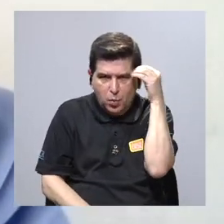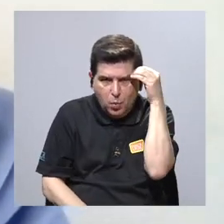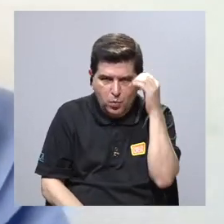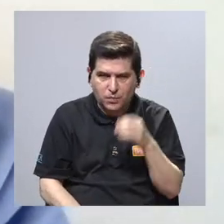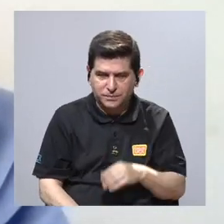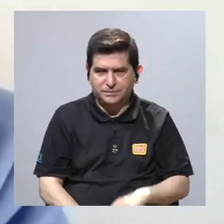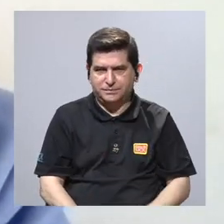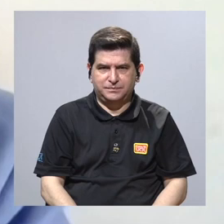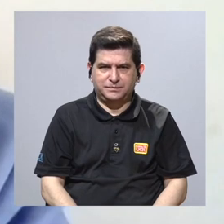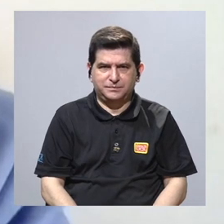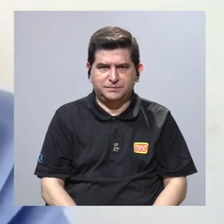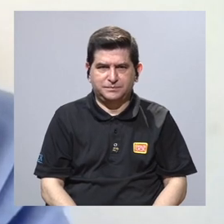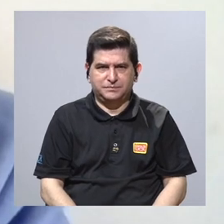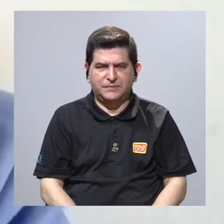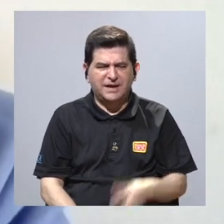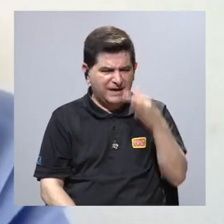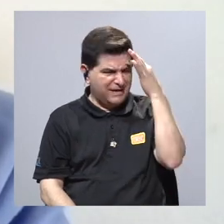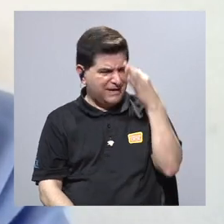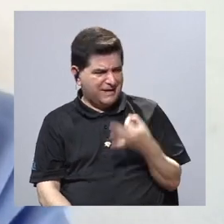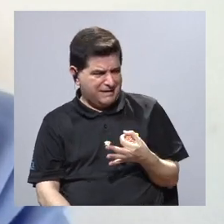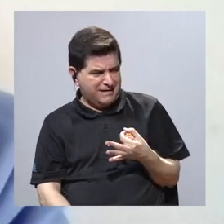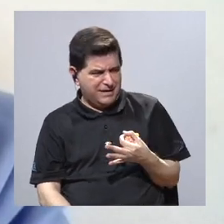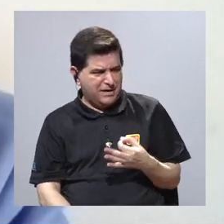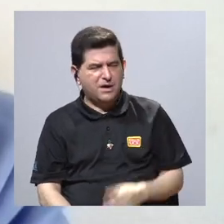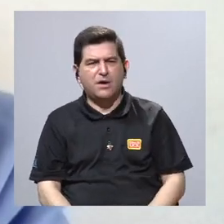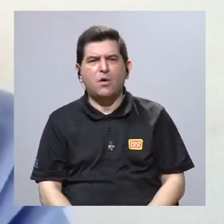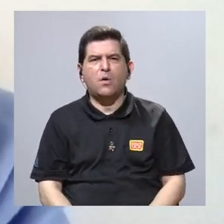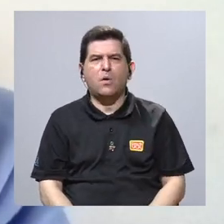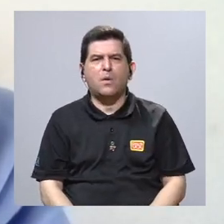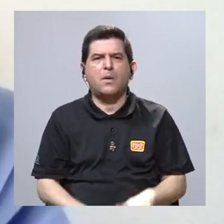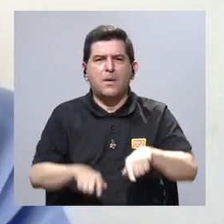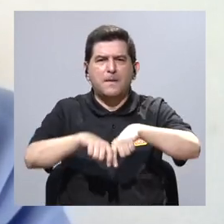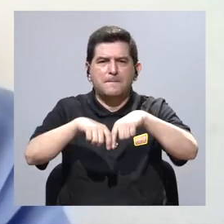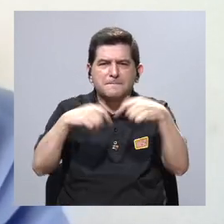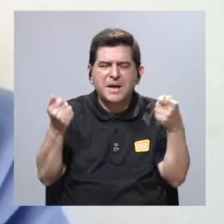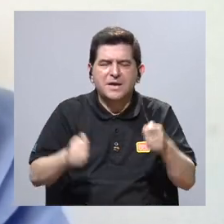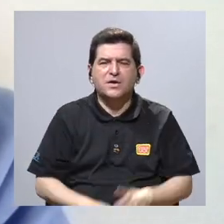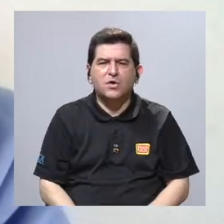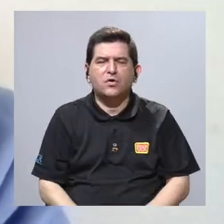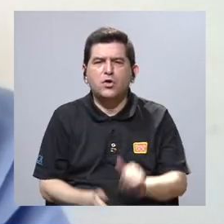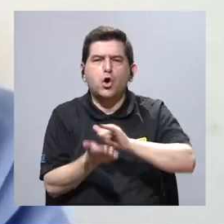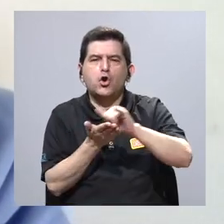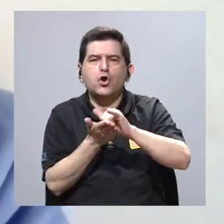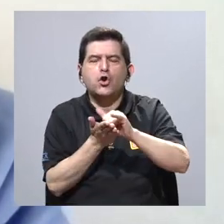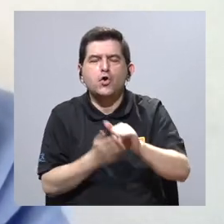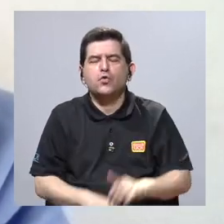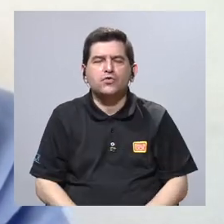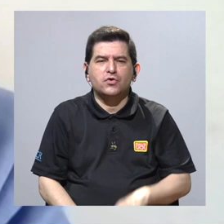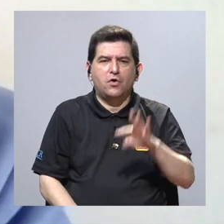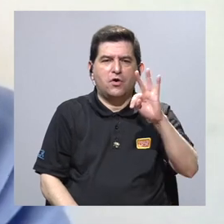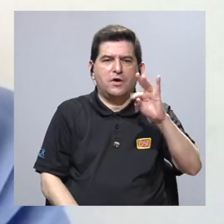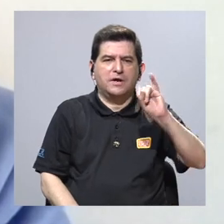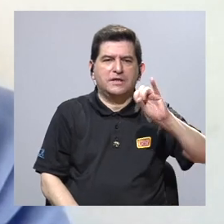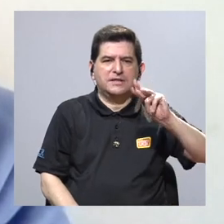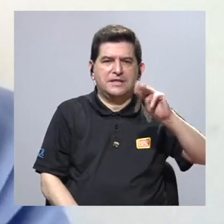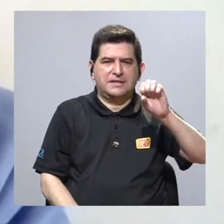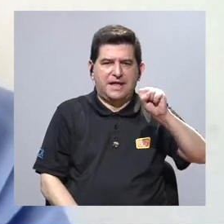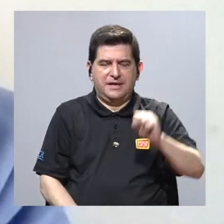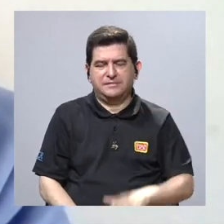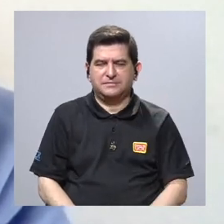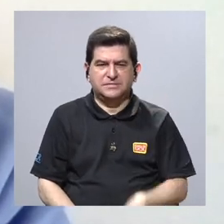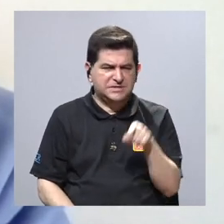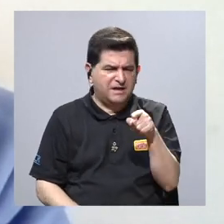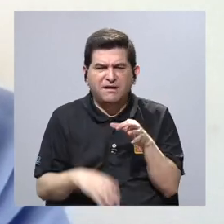en donde, creo que era del New York Times, en donde se dice que